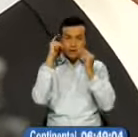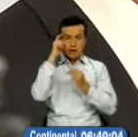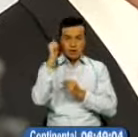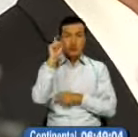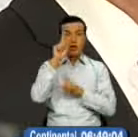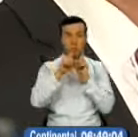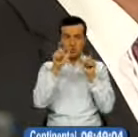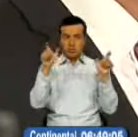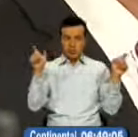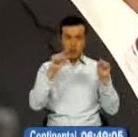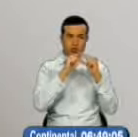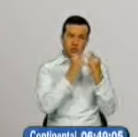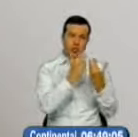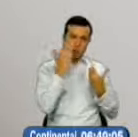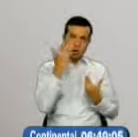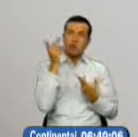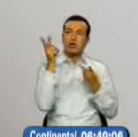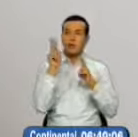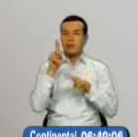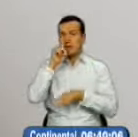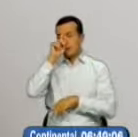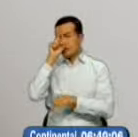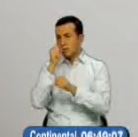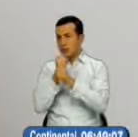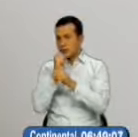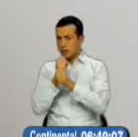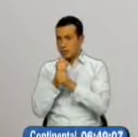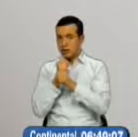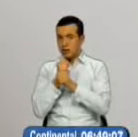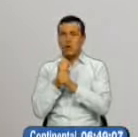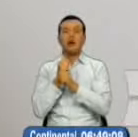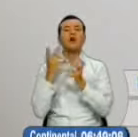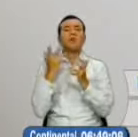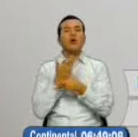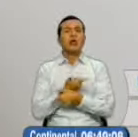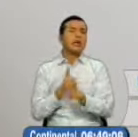y funcionarios de la encuestadora. Es una versión libre, sin juramento.